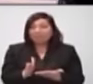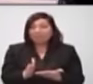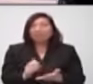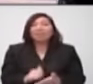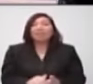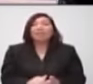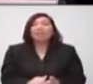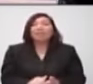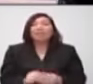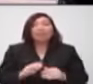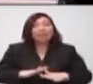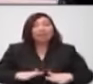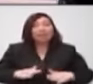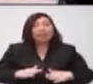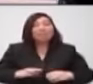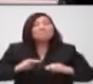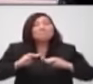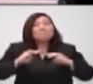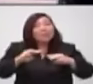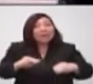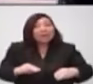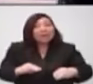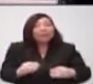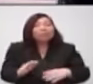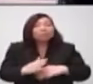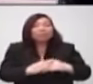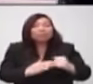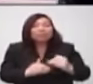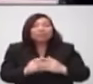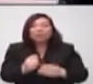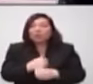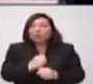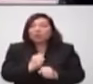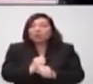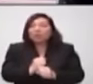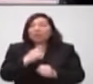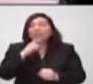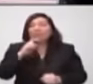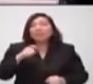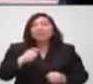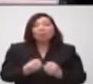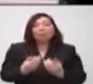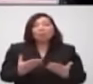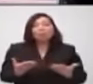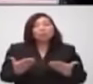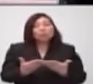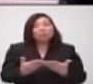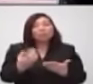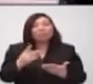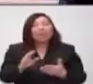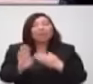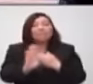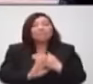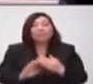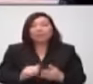ganado terreno al mar, es el procedimiento constructivo. Esta es una obra que necesita muchísimos estudios para hacer la